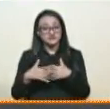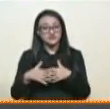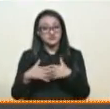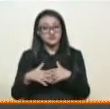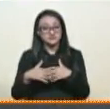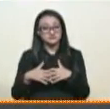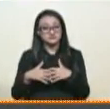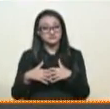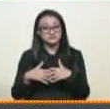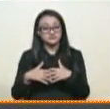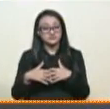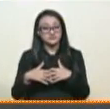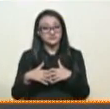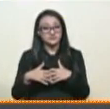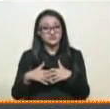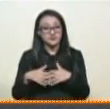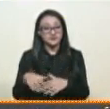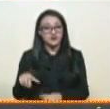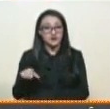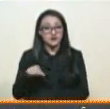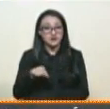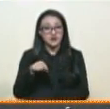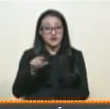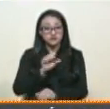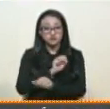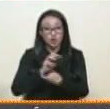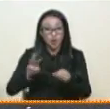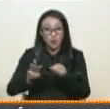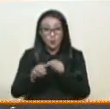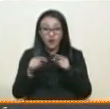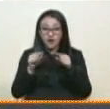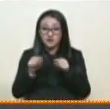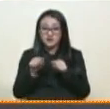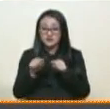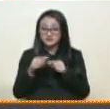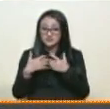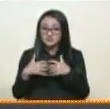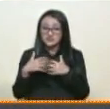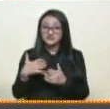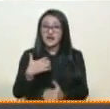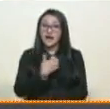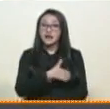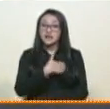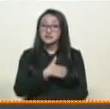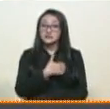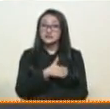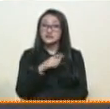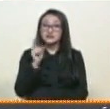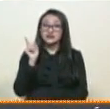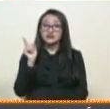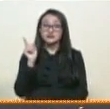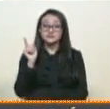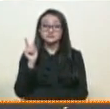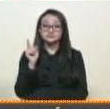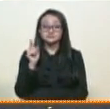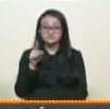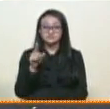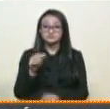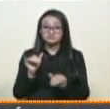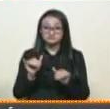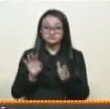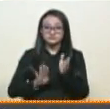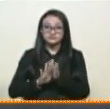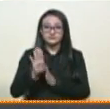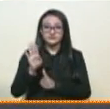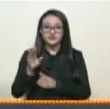lituana, donde ese software, esa empresa argentina lo ha tomado y con eso ha desarrollado todo el